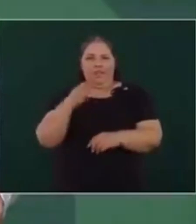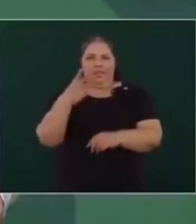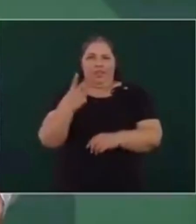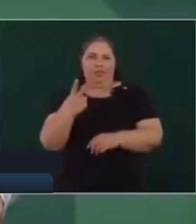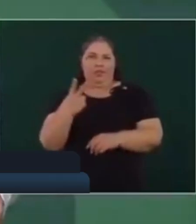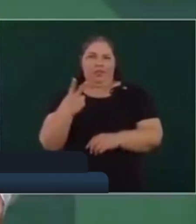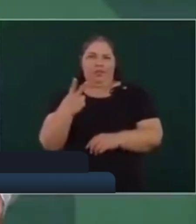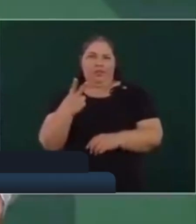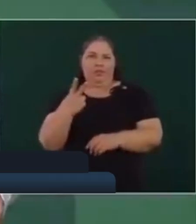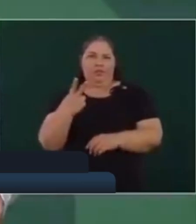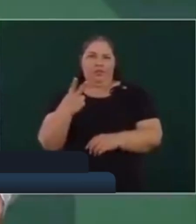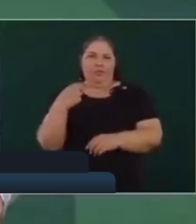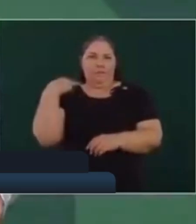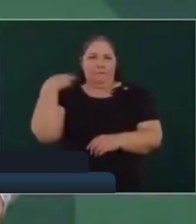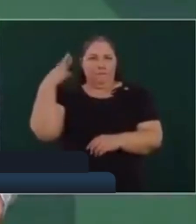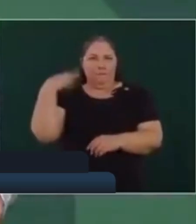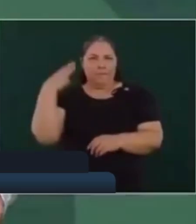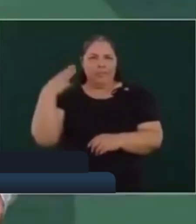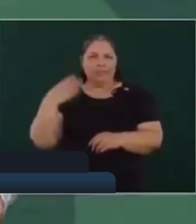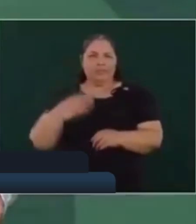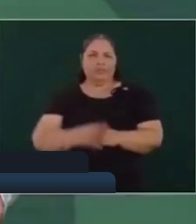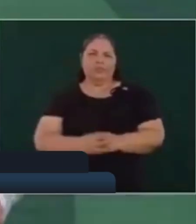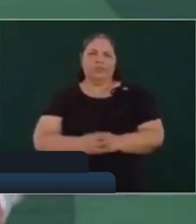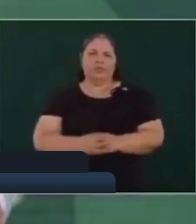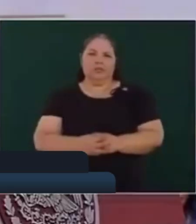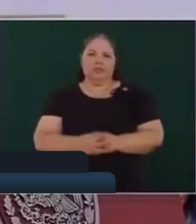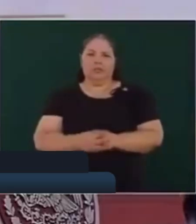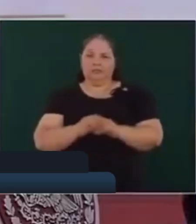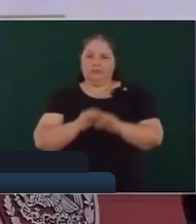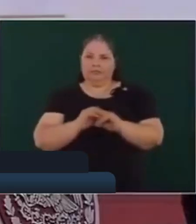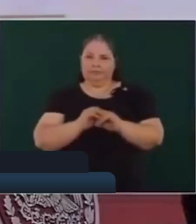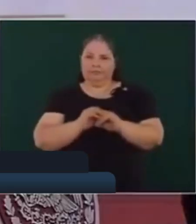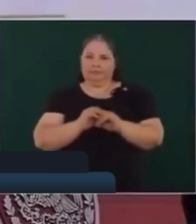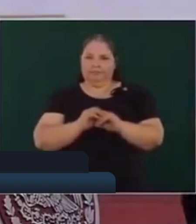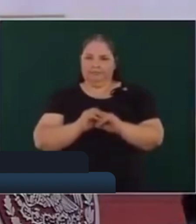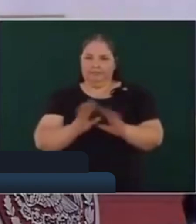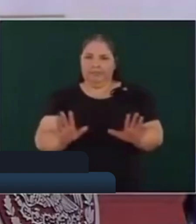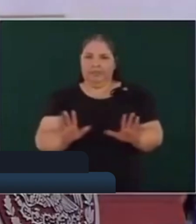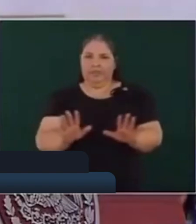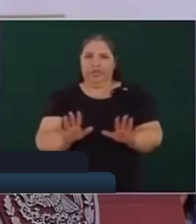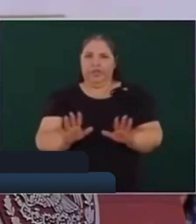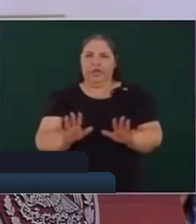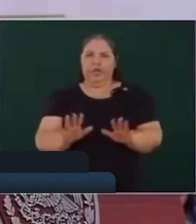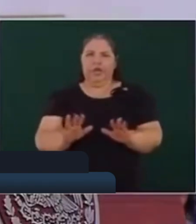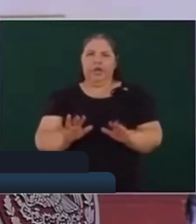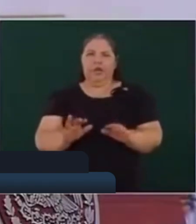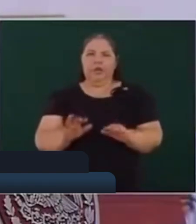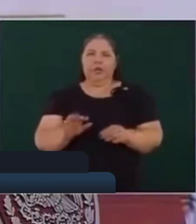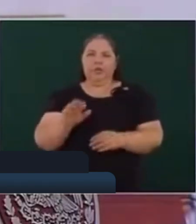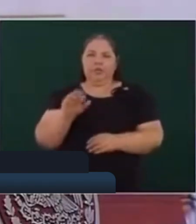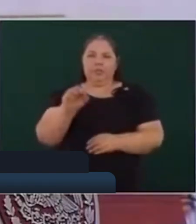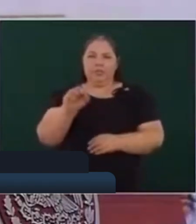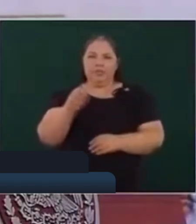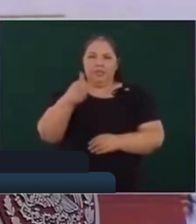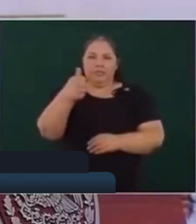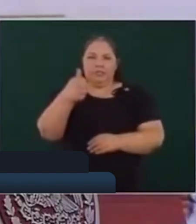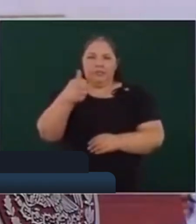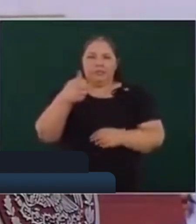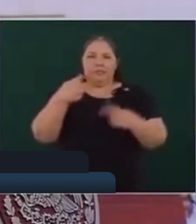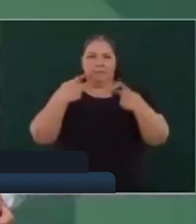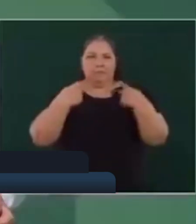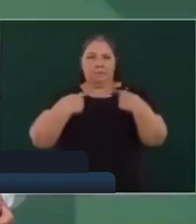el gobernador de Sinaloa Rubén Rocha Moya informó que de un grupo de 66 personas secuestradas en juliacán ocho fueron liberadas